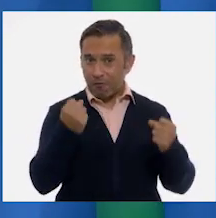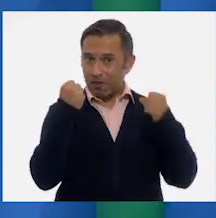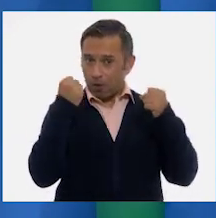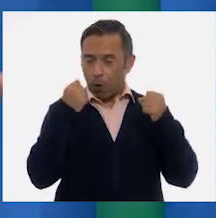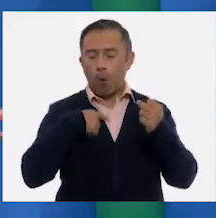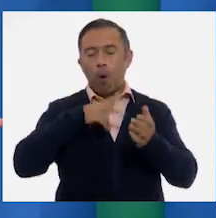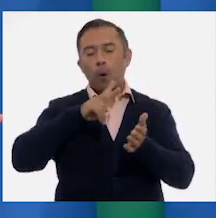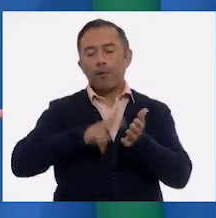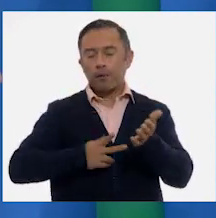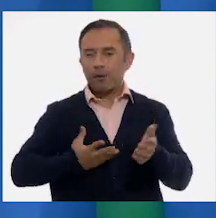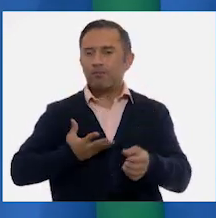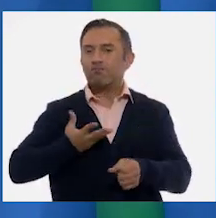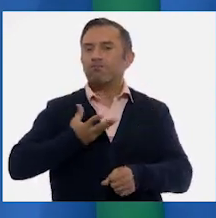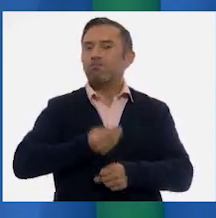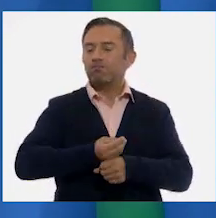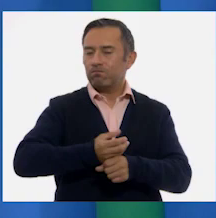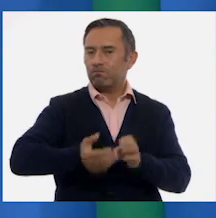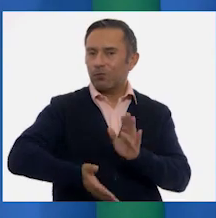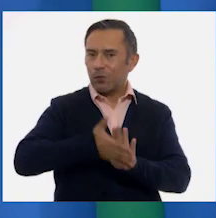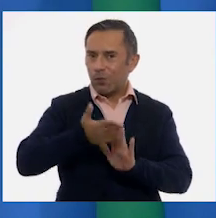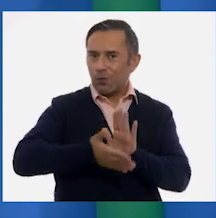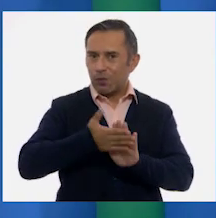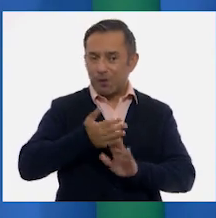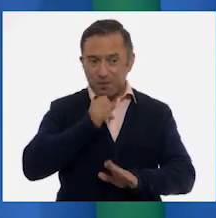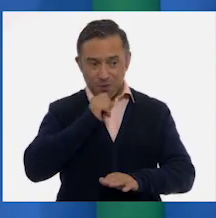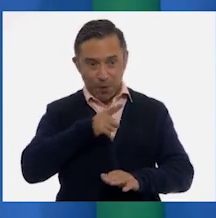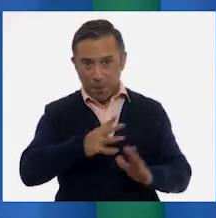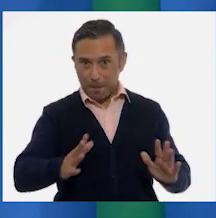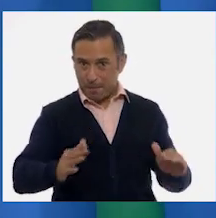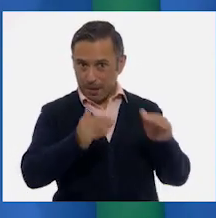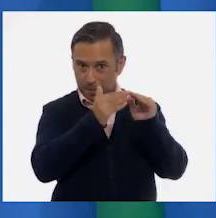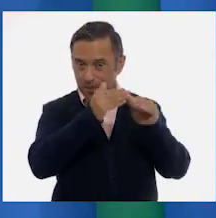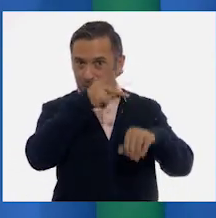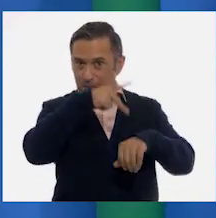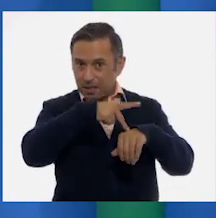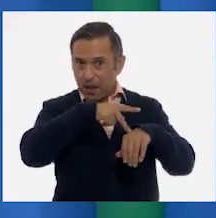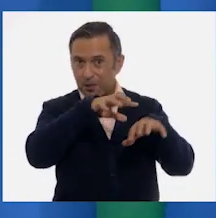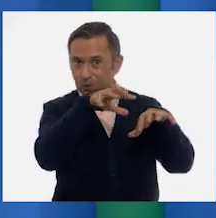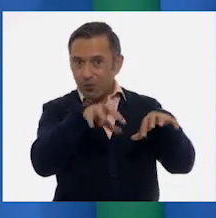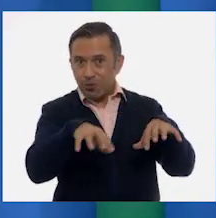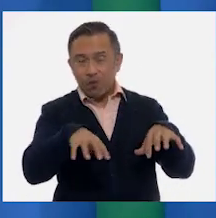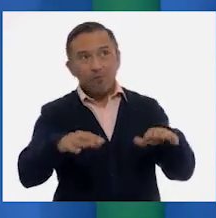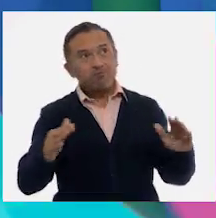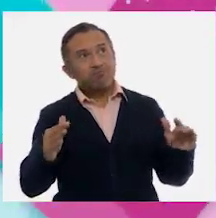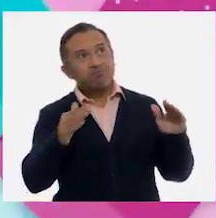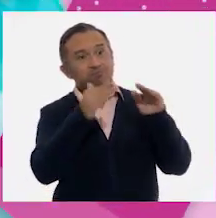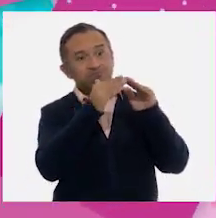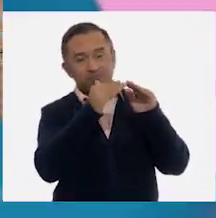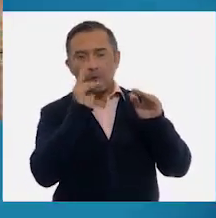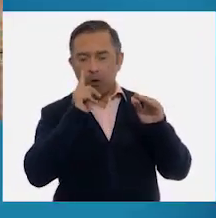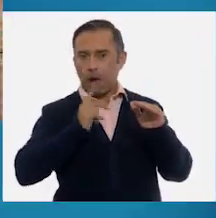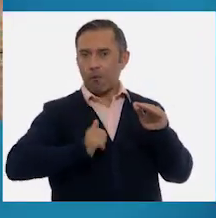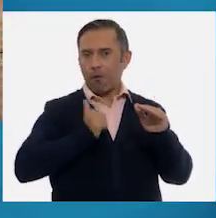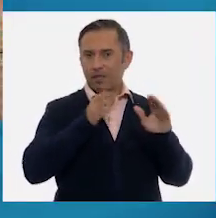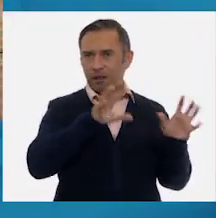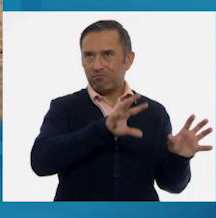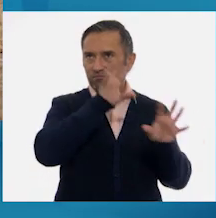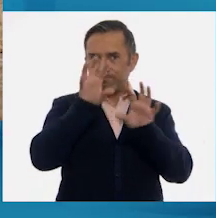cero. Para hacerlo, utilizaron las piedras de las pirámides y los edificios mexicas, como se puede ver en la imagen que está en